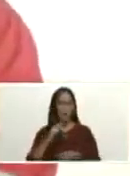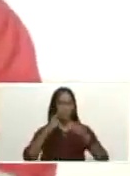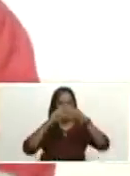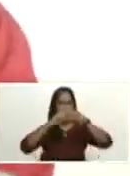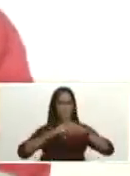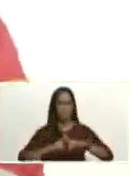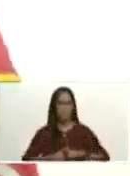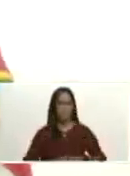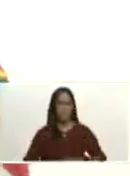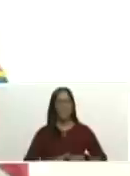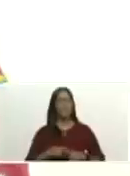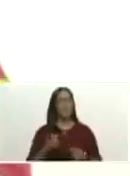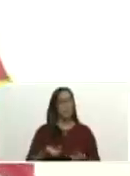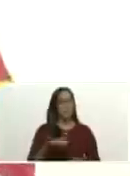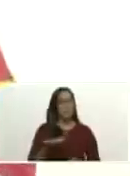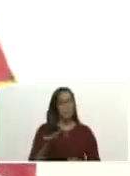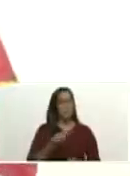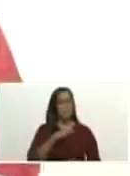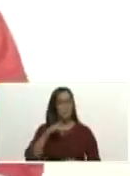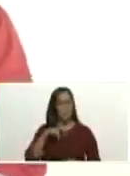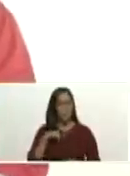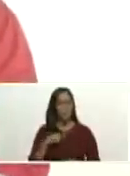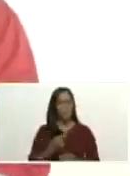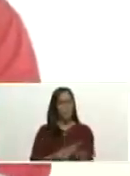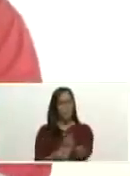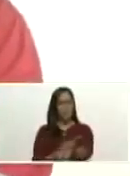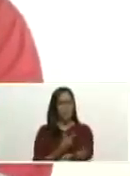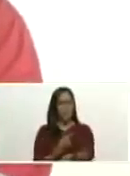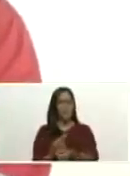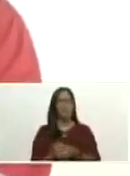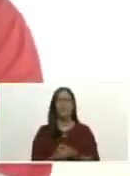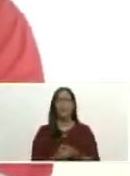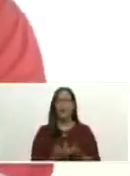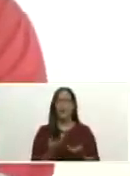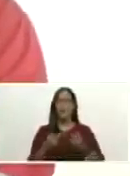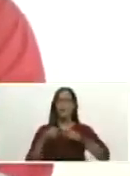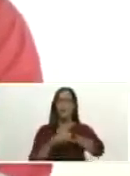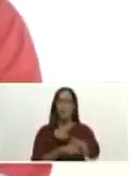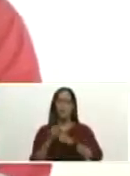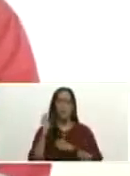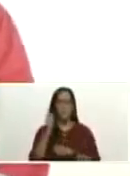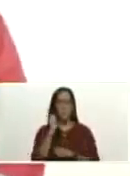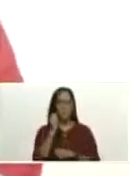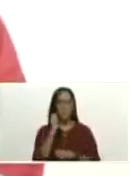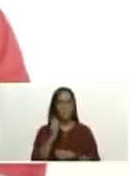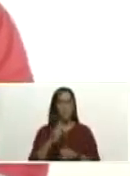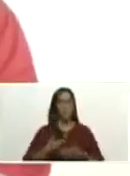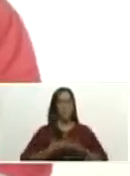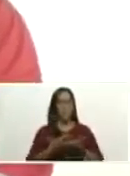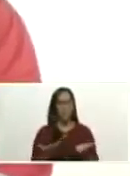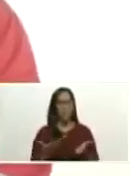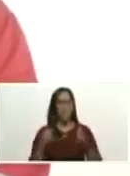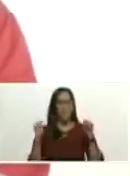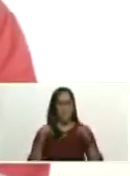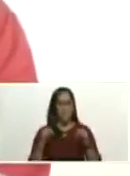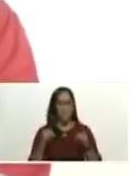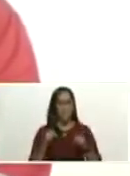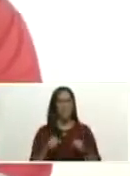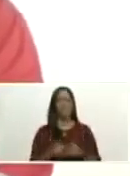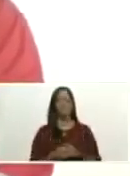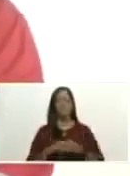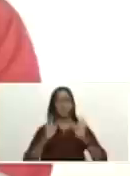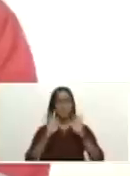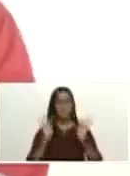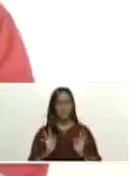es lo que le importa a nuestros hermanos de todos los que son el fondo de pensionados a quien va dirigido esta Macoya,